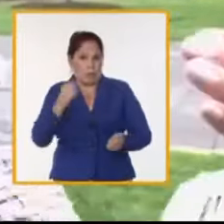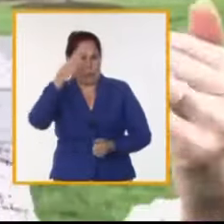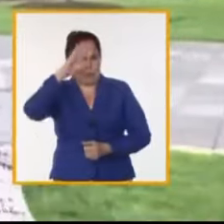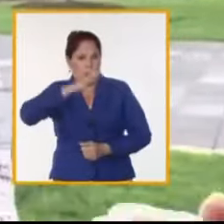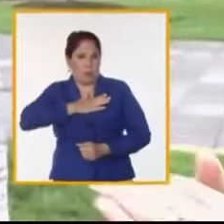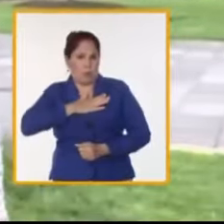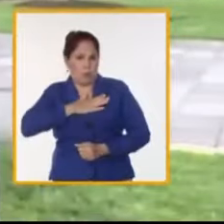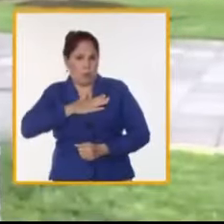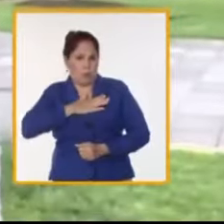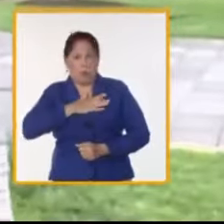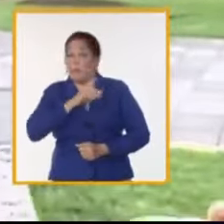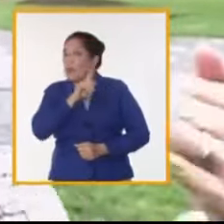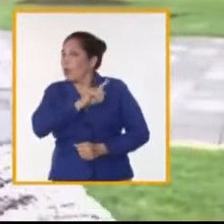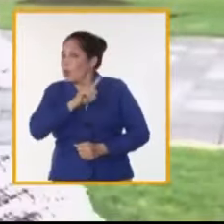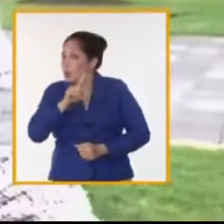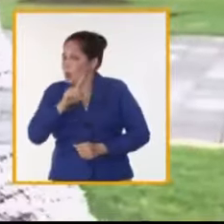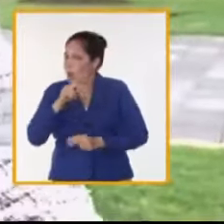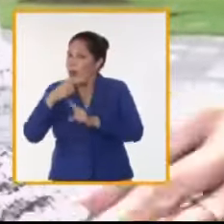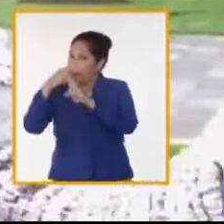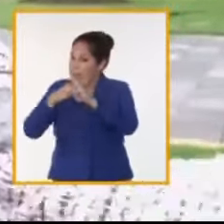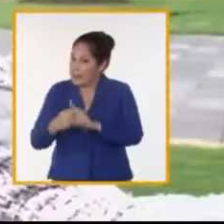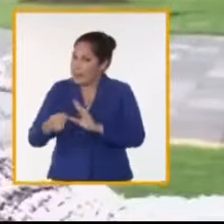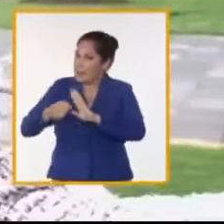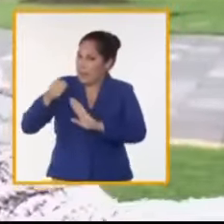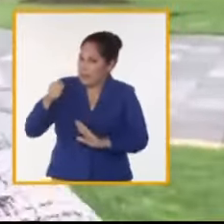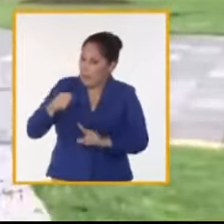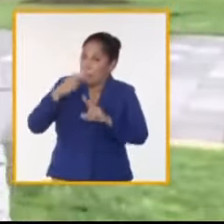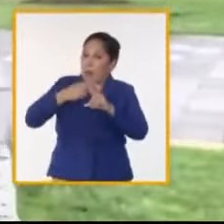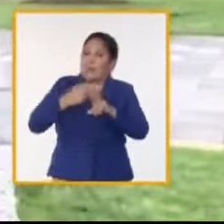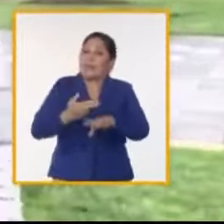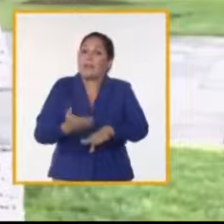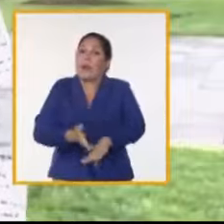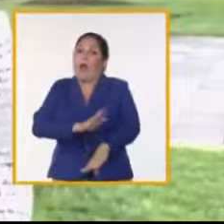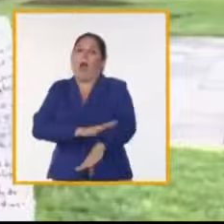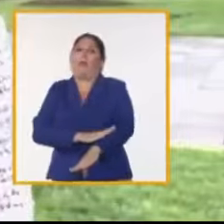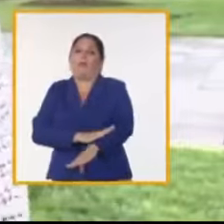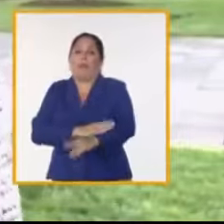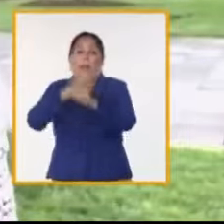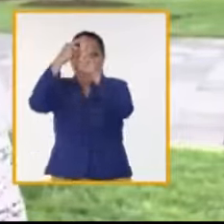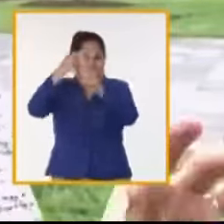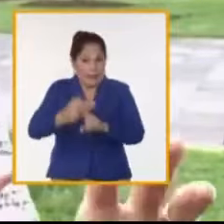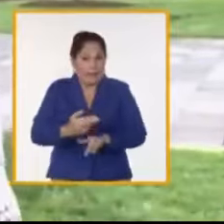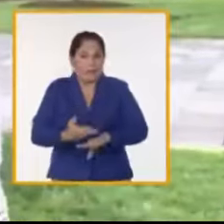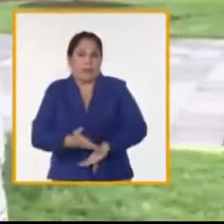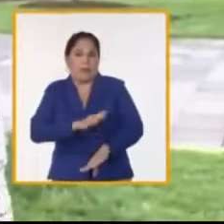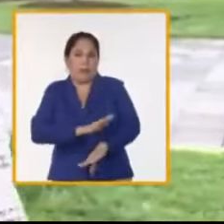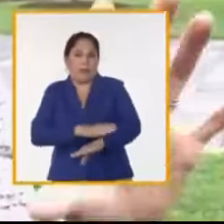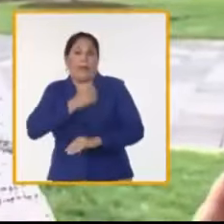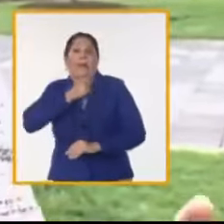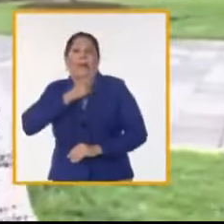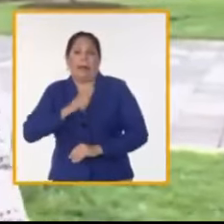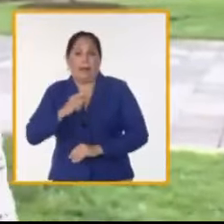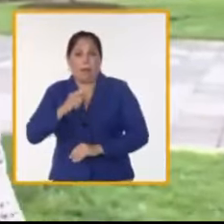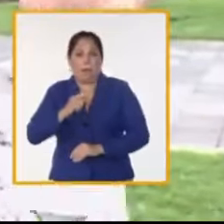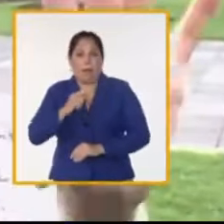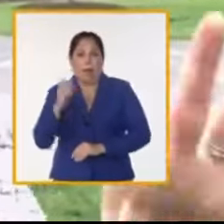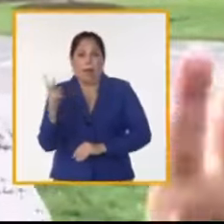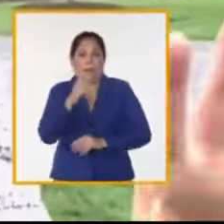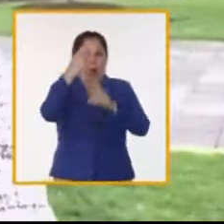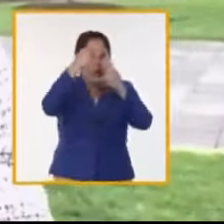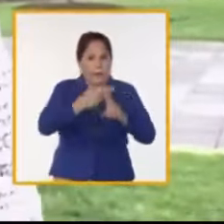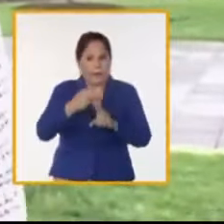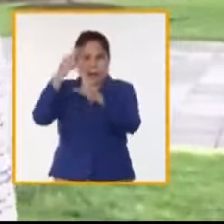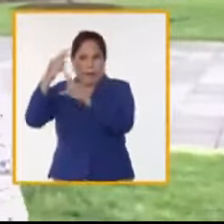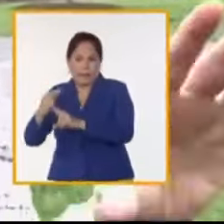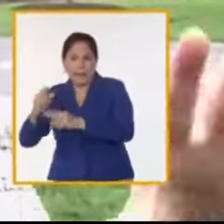quitó de la lista de países terroristas pero es la lista previa y sabemos que si un país está en las dos listas y lo